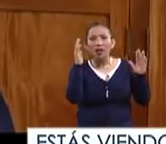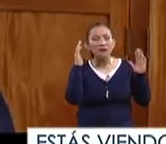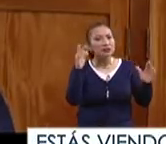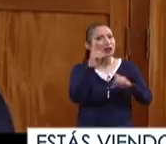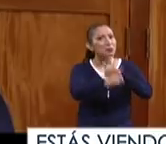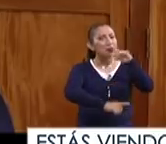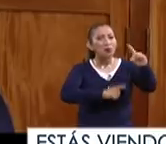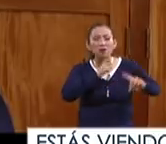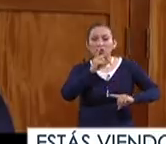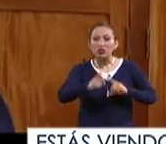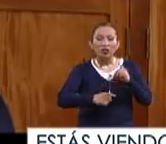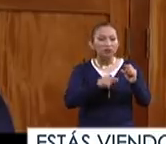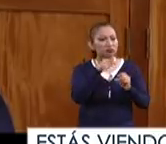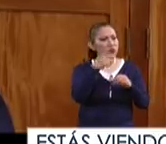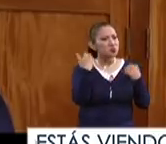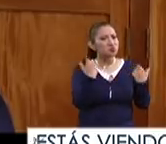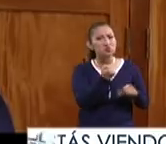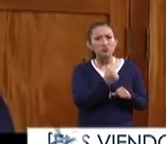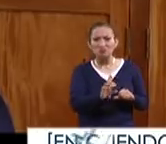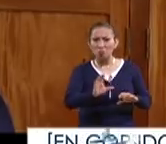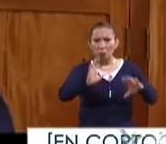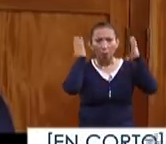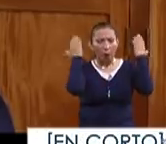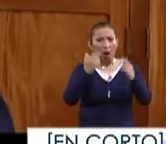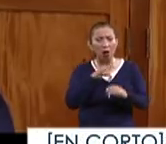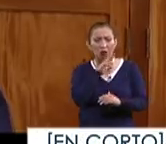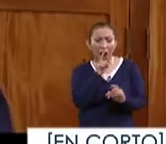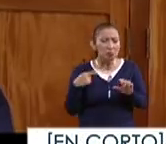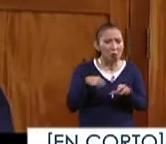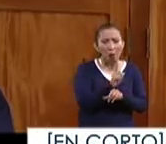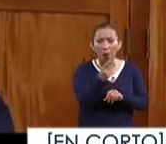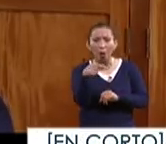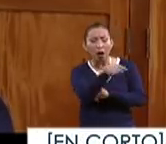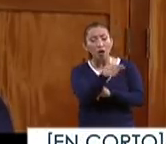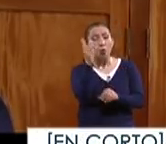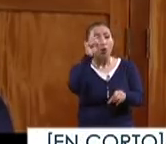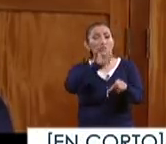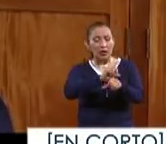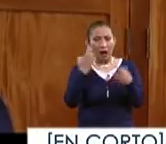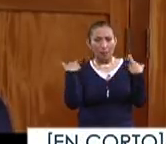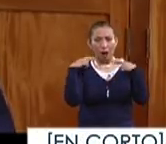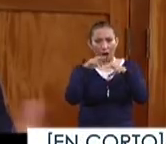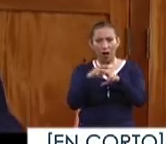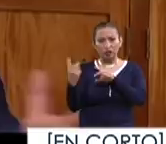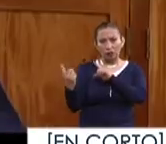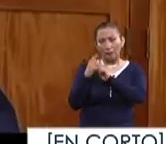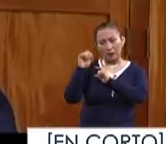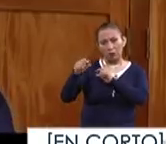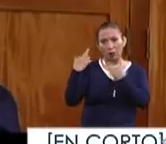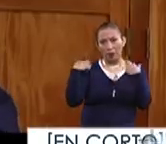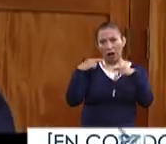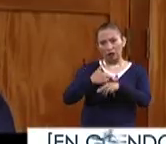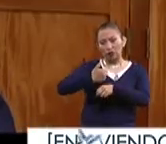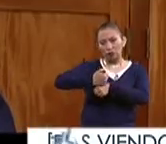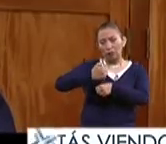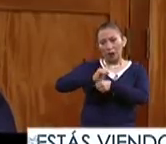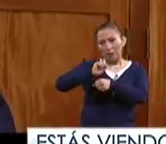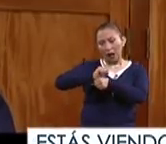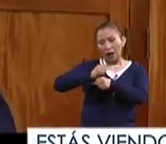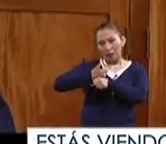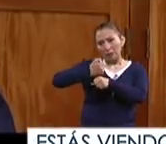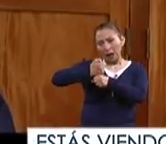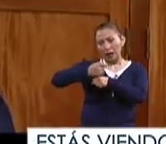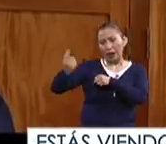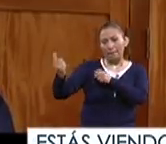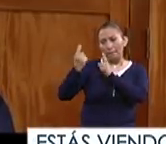extraordinario como deportista, el más rápido, el más ágil y todo, y un día el mismo maestro, Suani, el